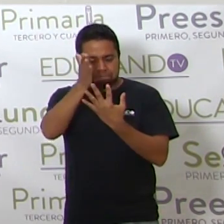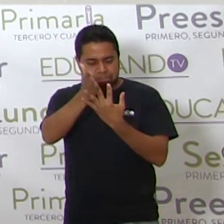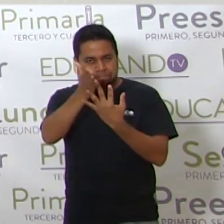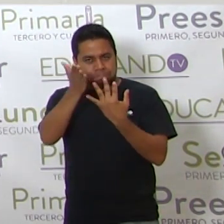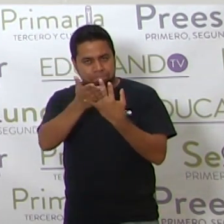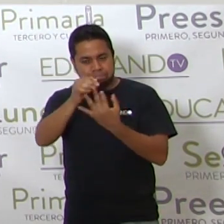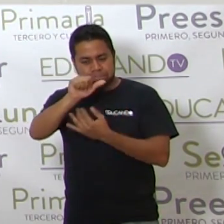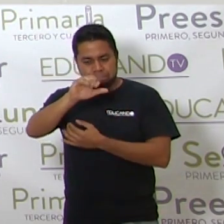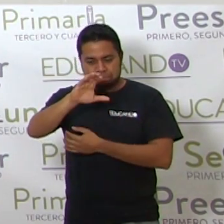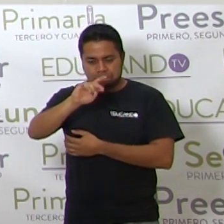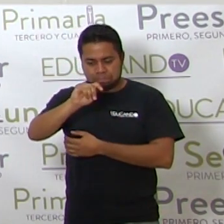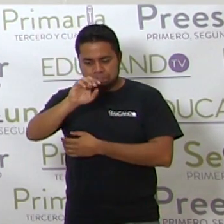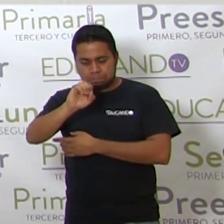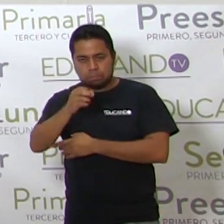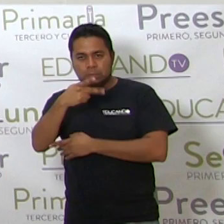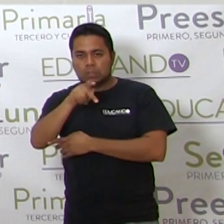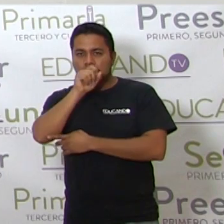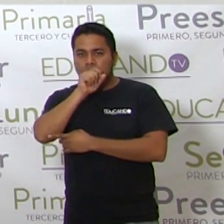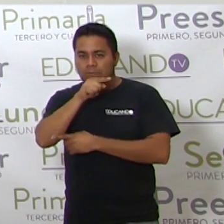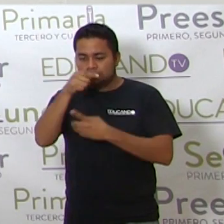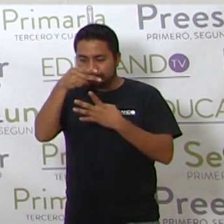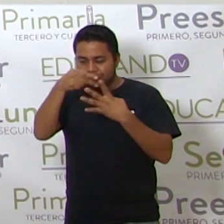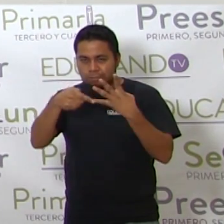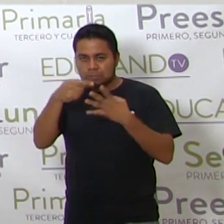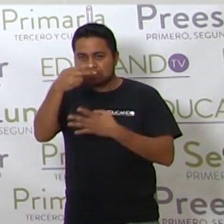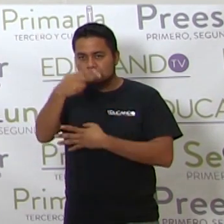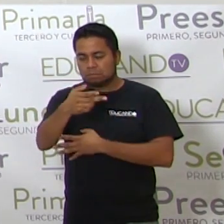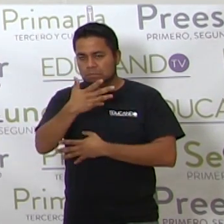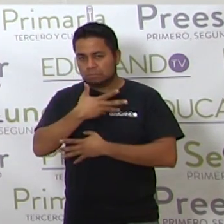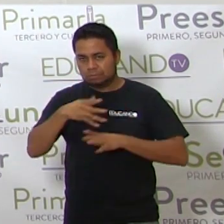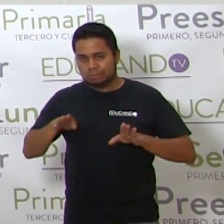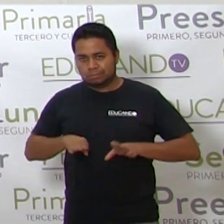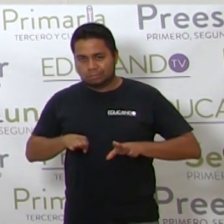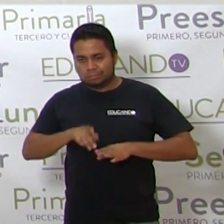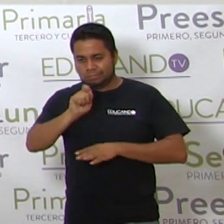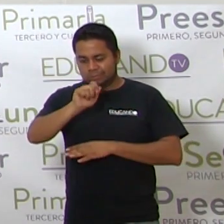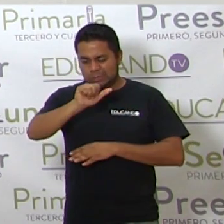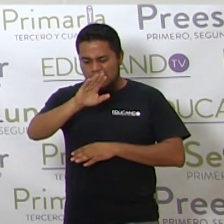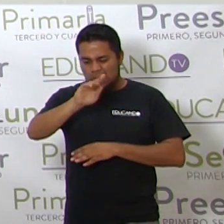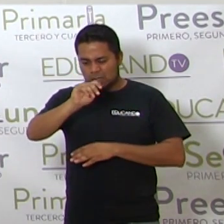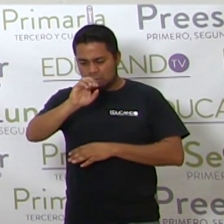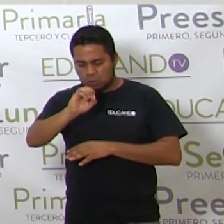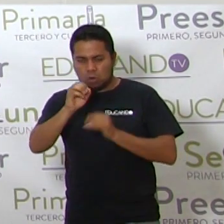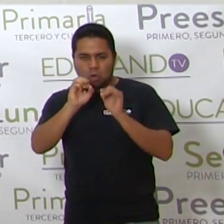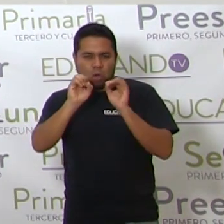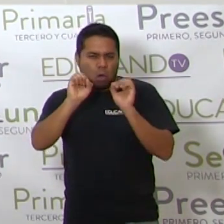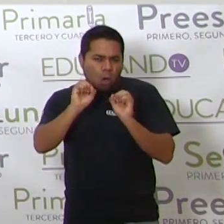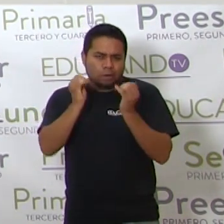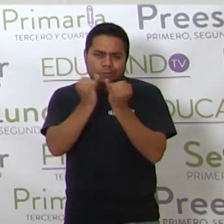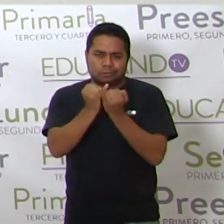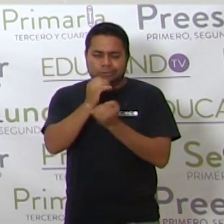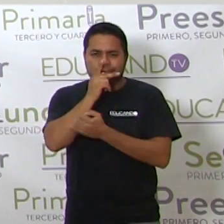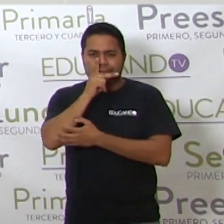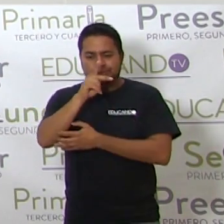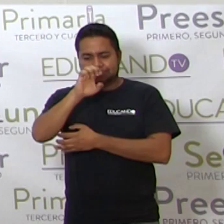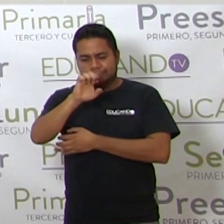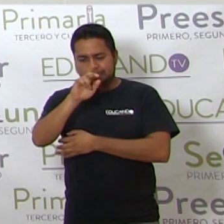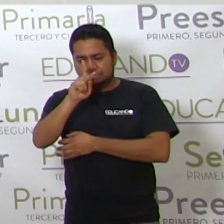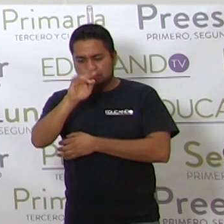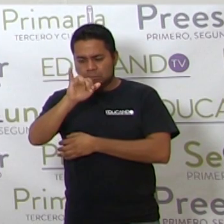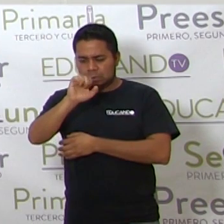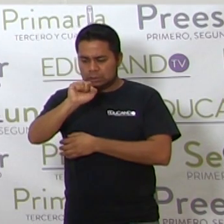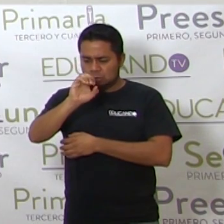los episodios tienen un nombre característico llamado actos y cada uno de los actos representa un momento